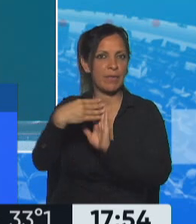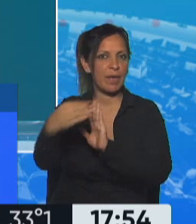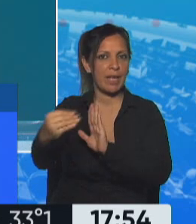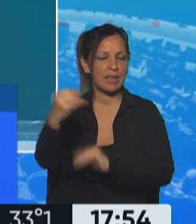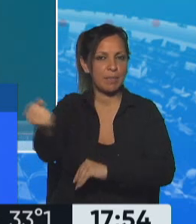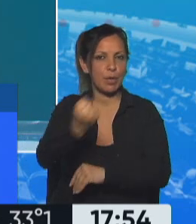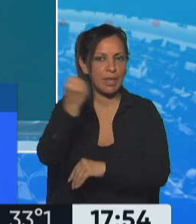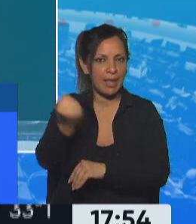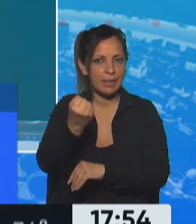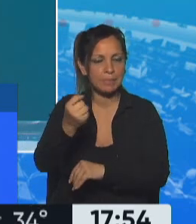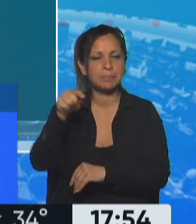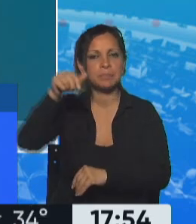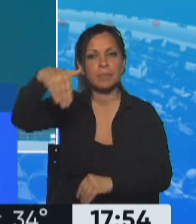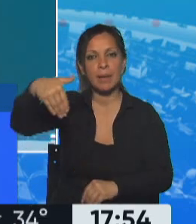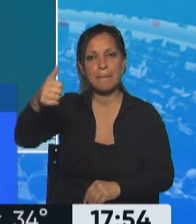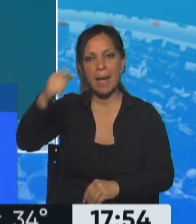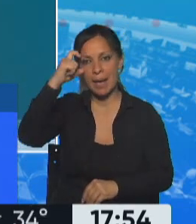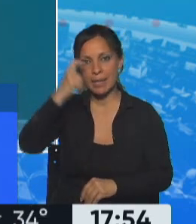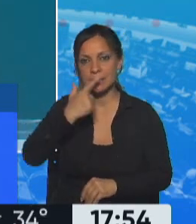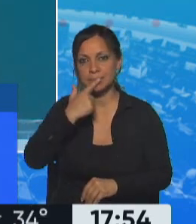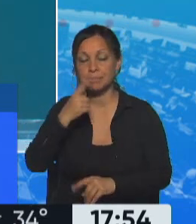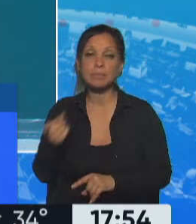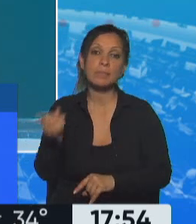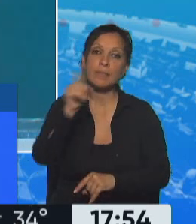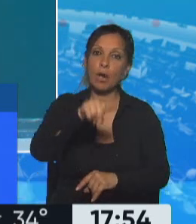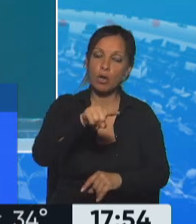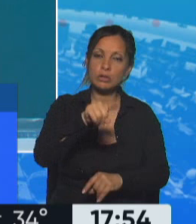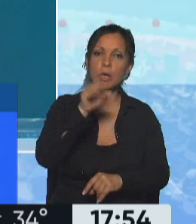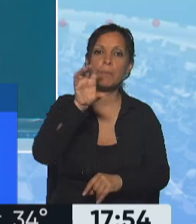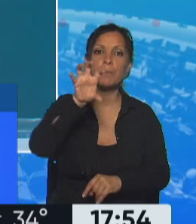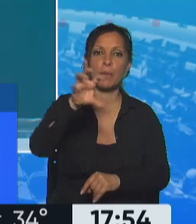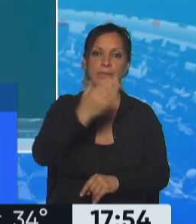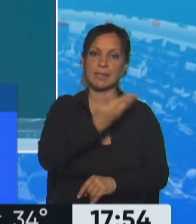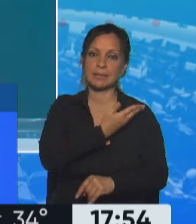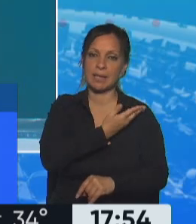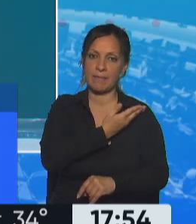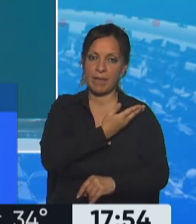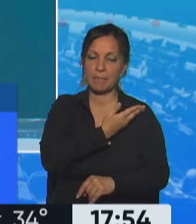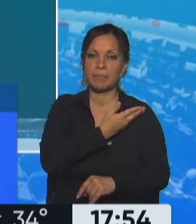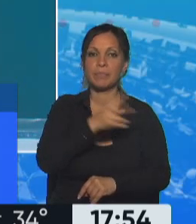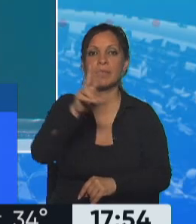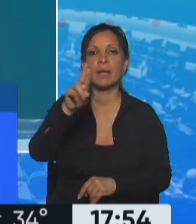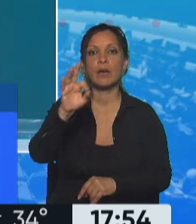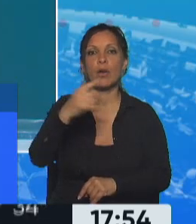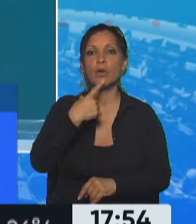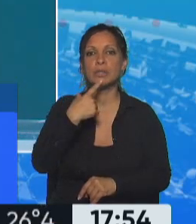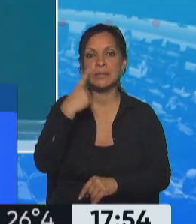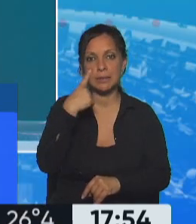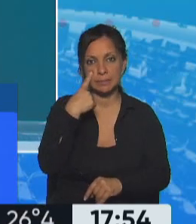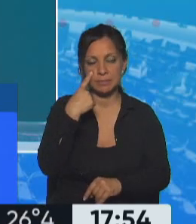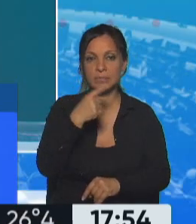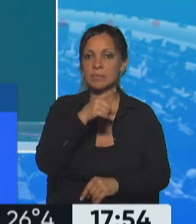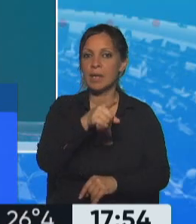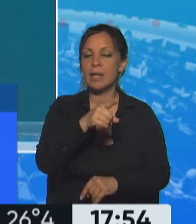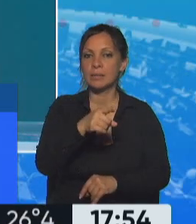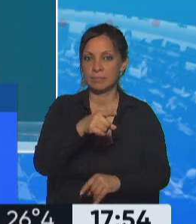tenés una. La otra, lógicamente, es lo que pasa en la provincia de Santa Fe, el desafío de Agustín Rossi, ex ministro de Defensa, a ya no solo al gobernador